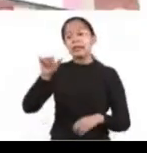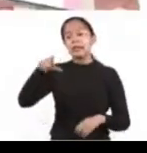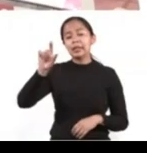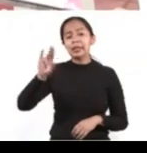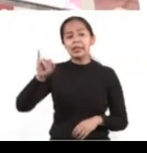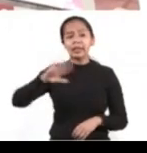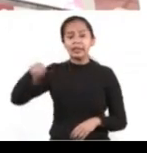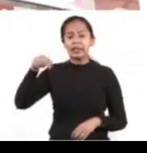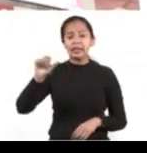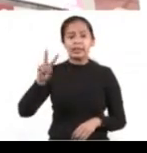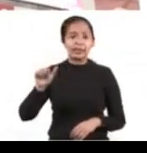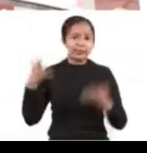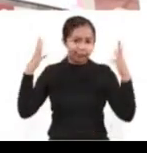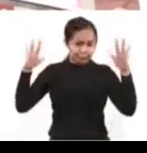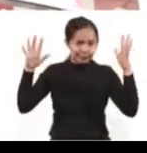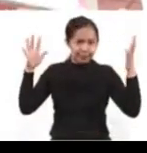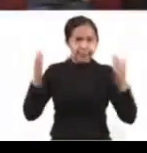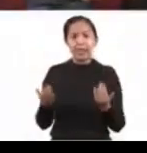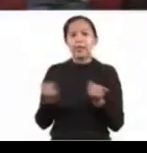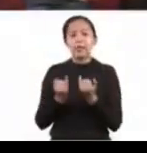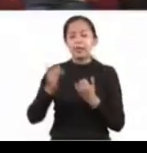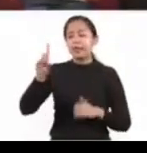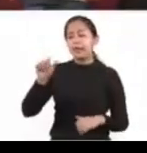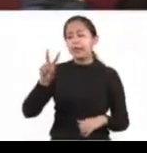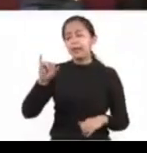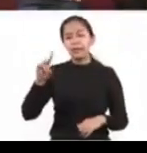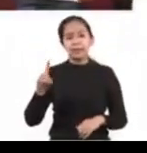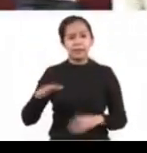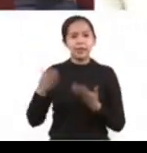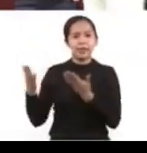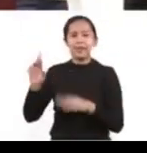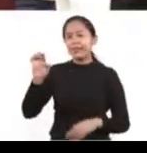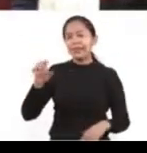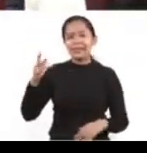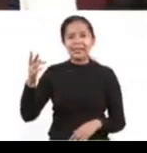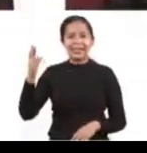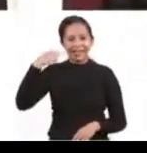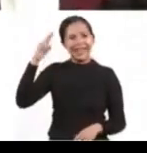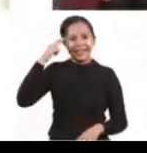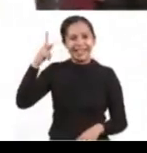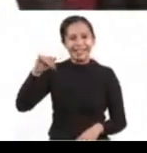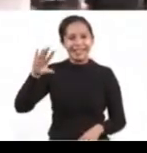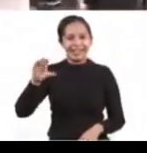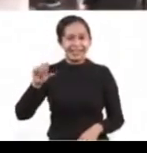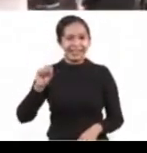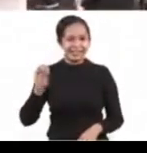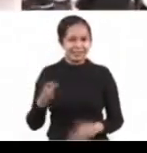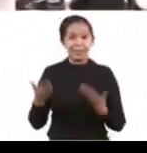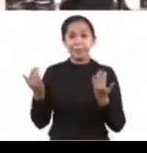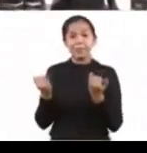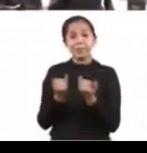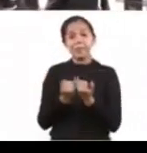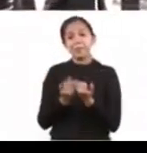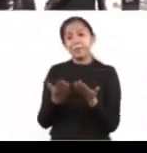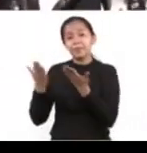Mama. El aplauso fuerte para David Rey Picasso, portando el cinturón del